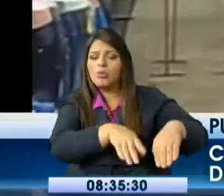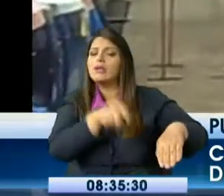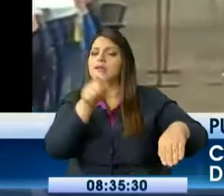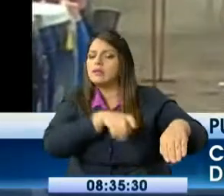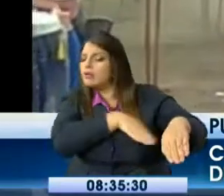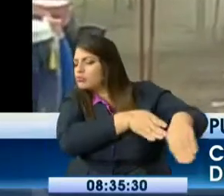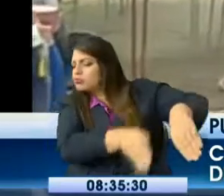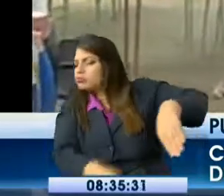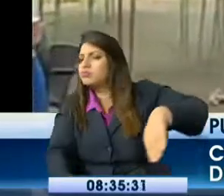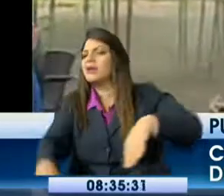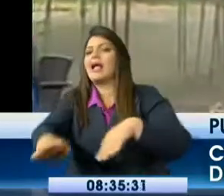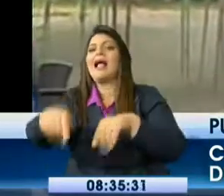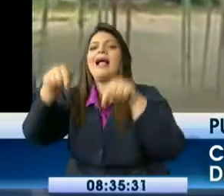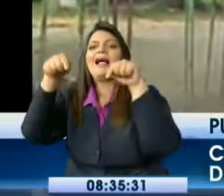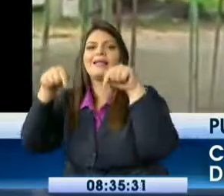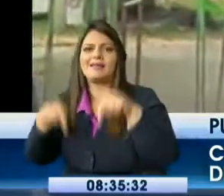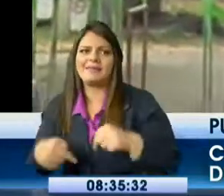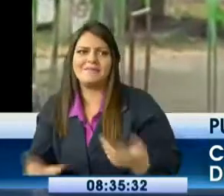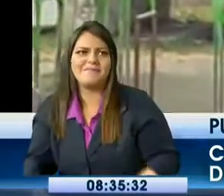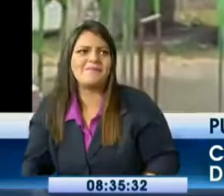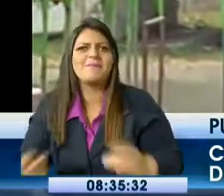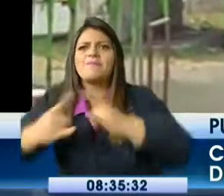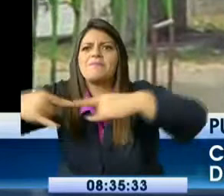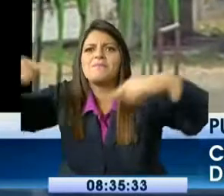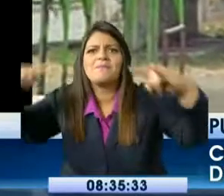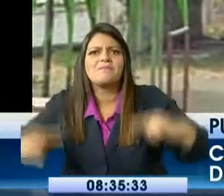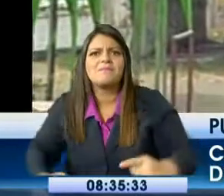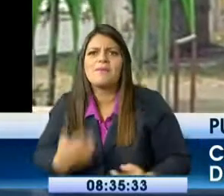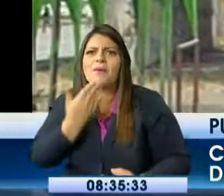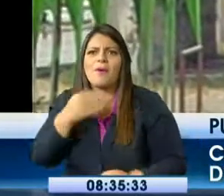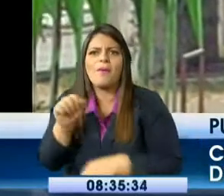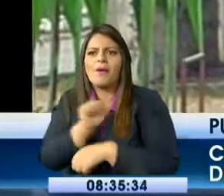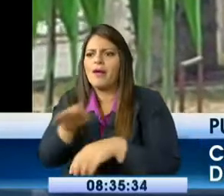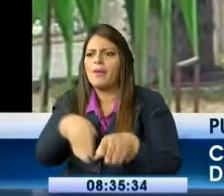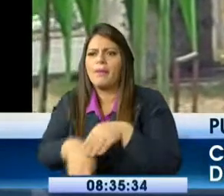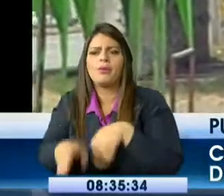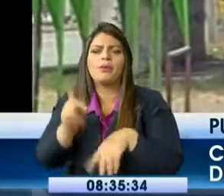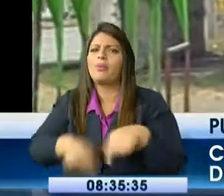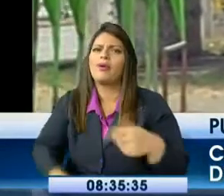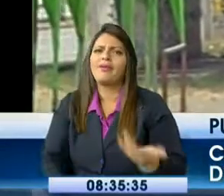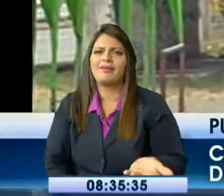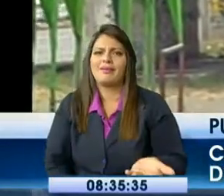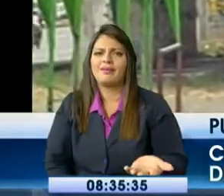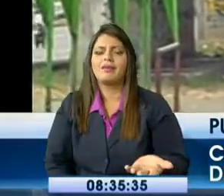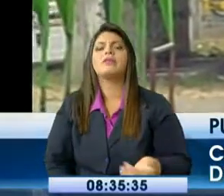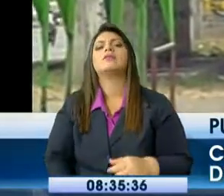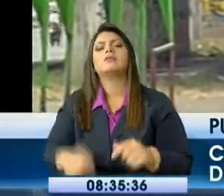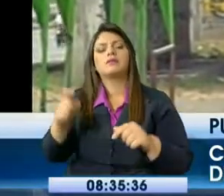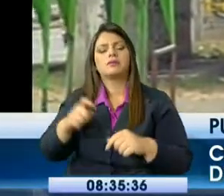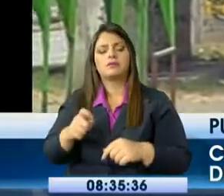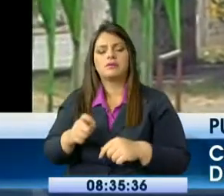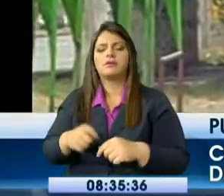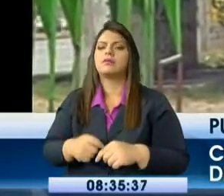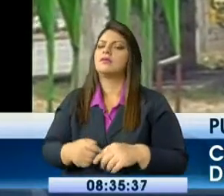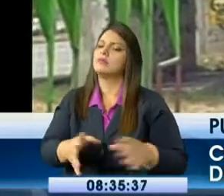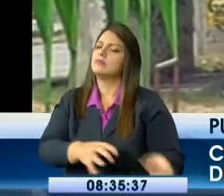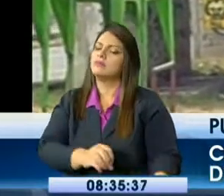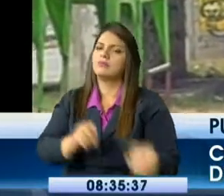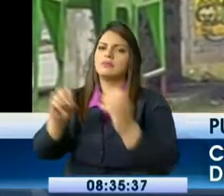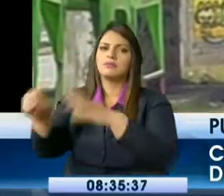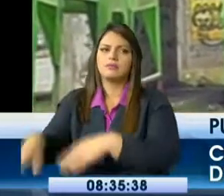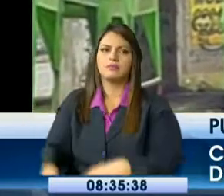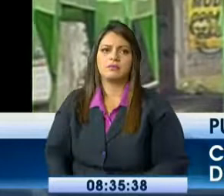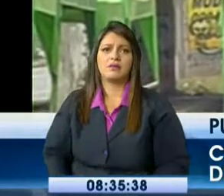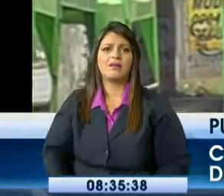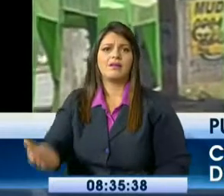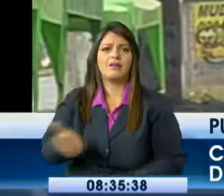la señora alcaldesa, lo que está precautelando es precisamente que el derecho al trabajo y el comercio no se detenga hasta que la propia gestión, han tenido tantos